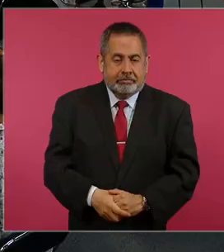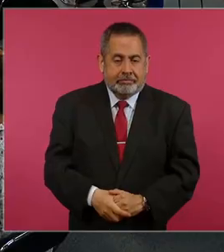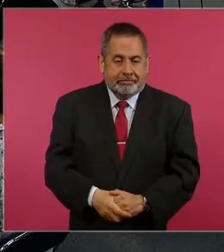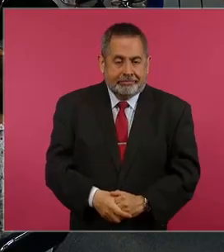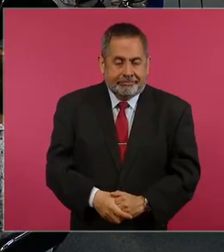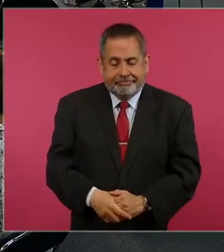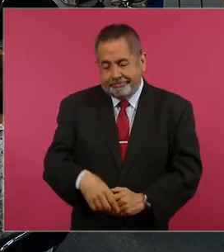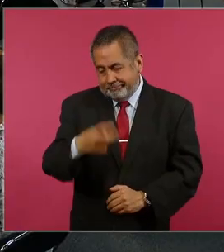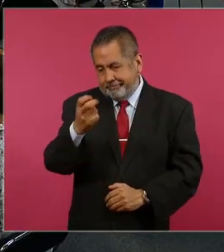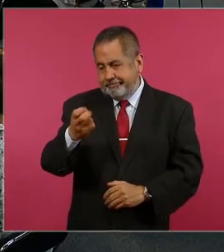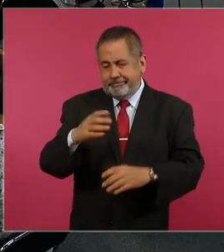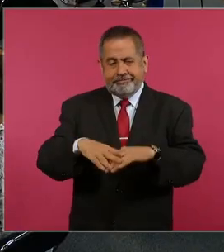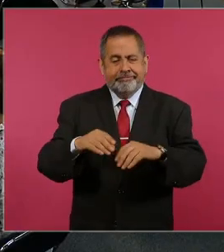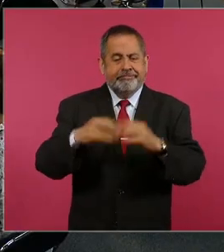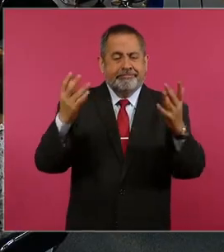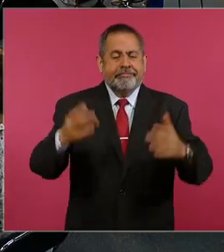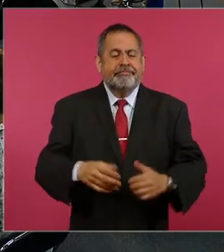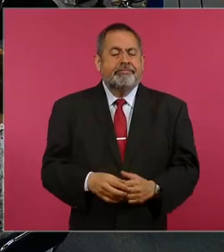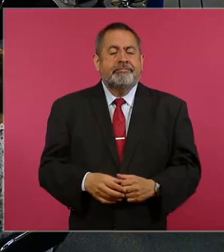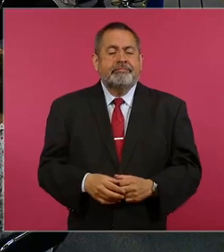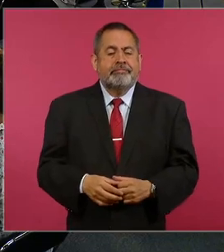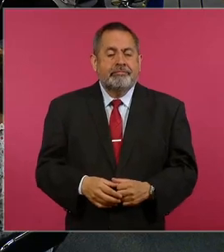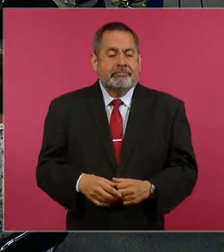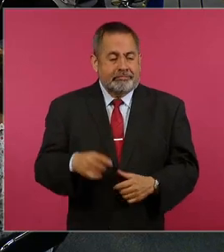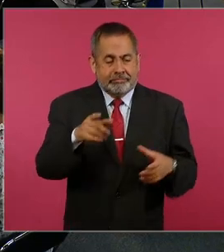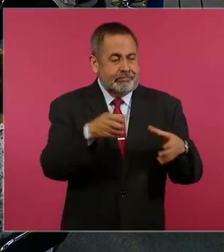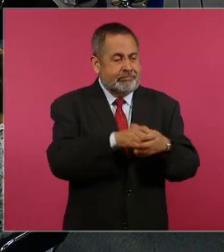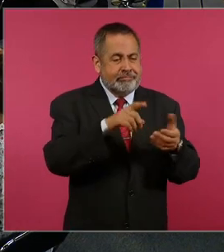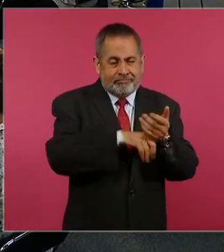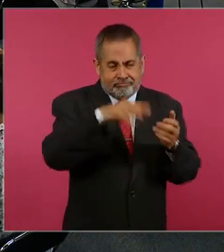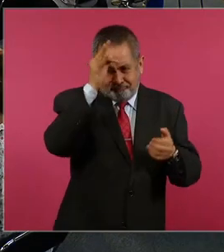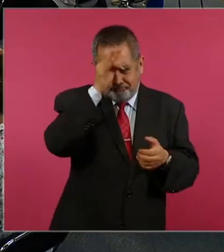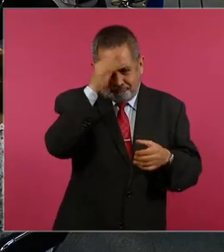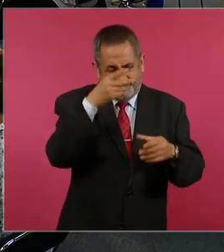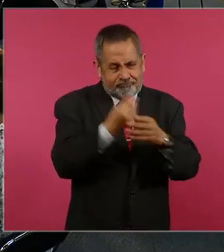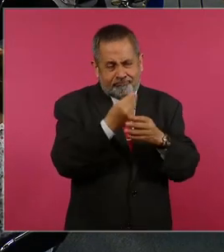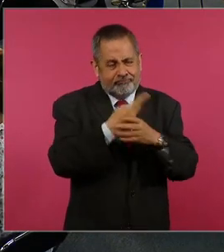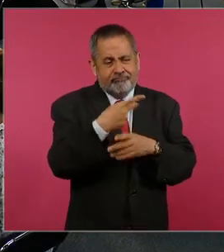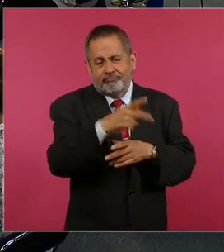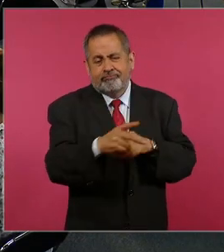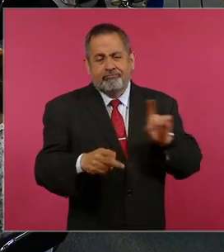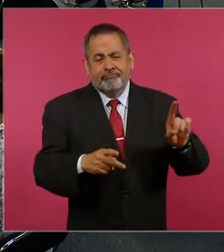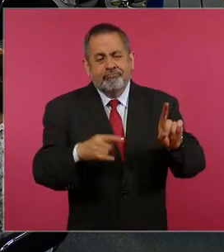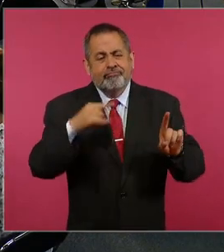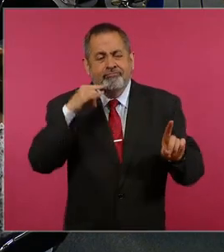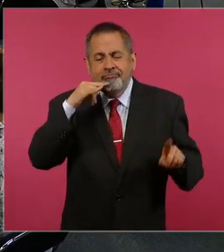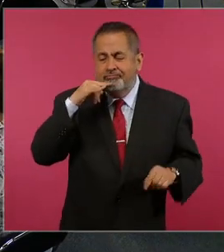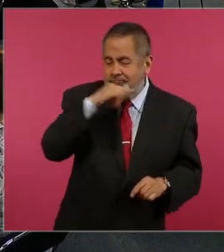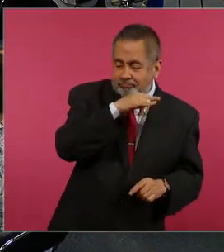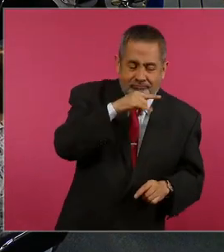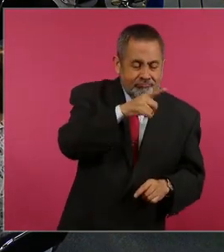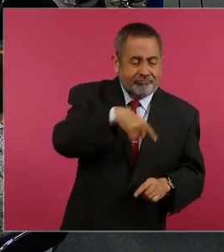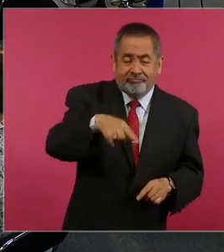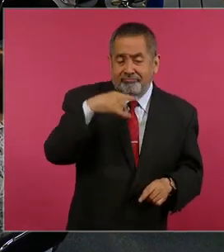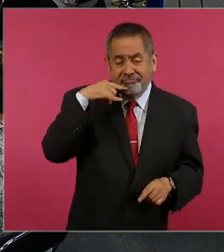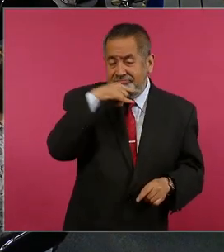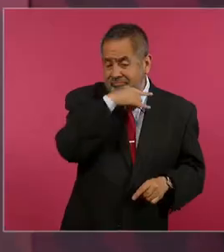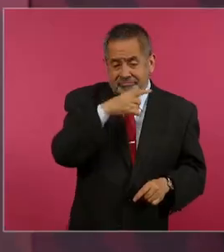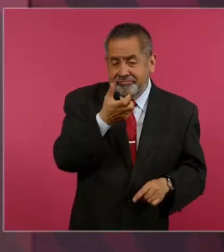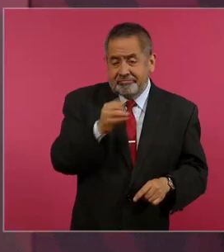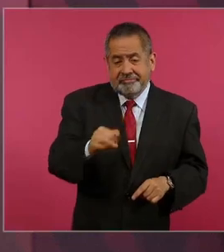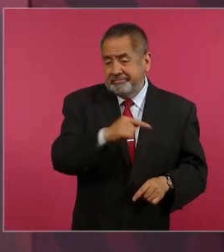Esa es la doctrina de la derecha, la hipocresía.